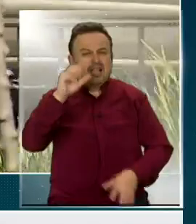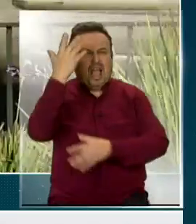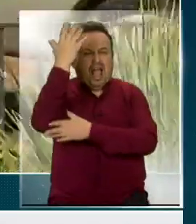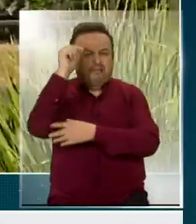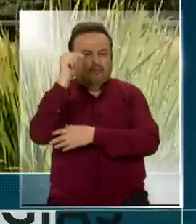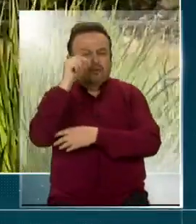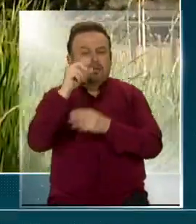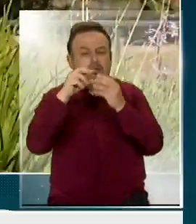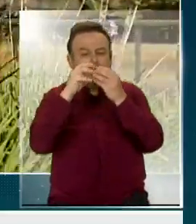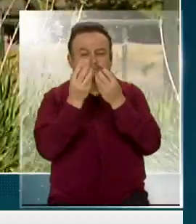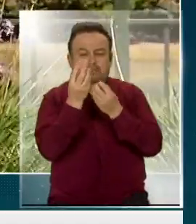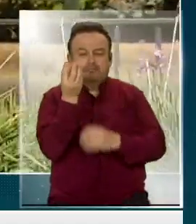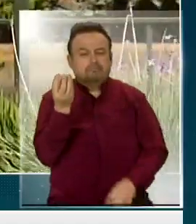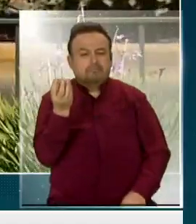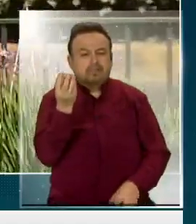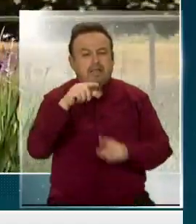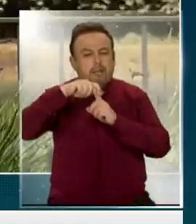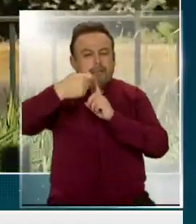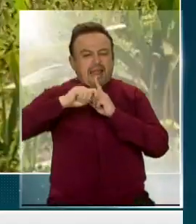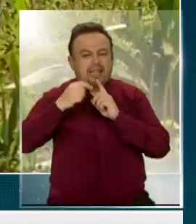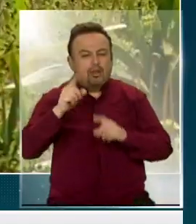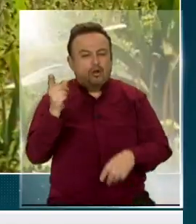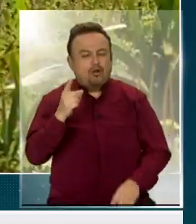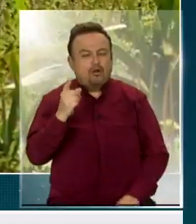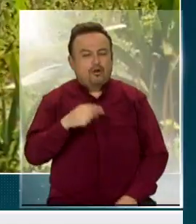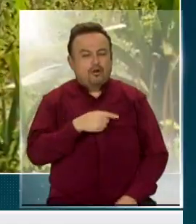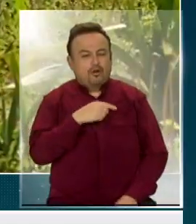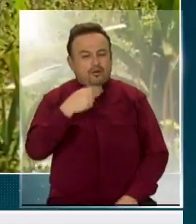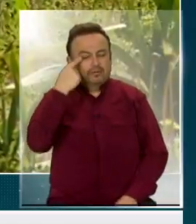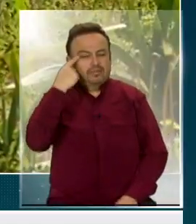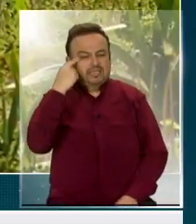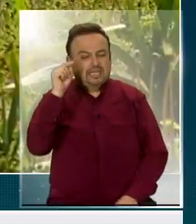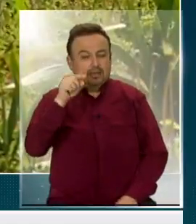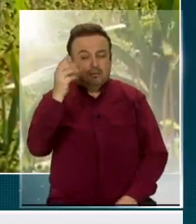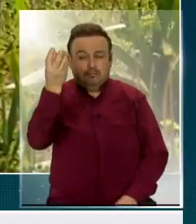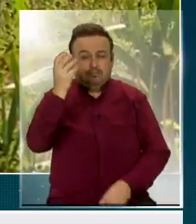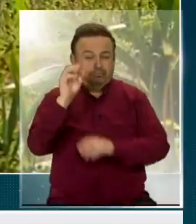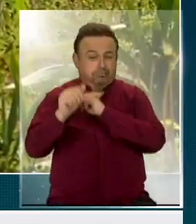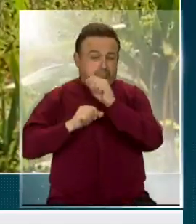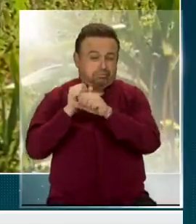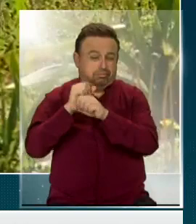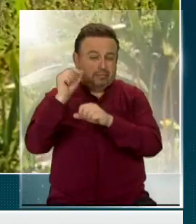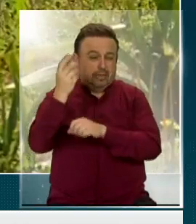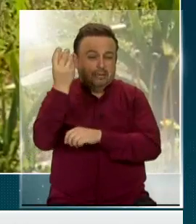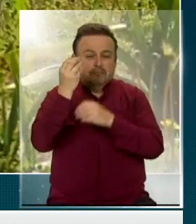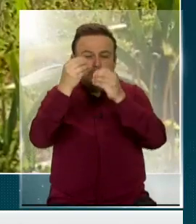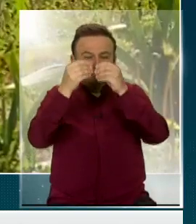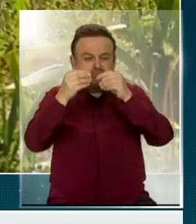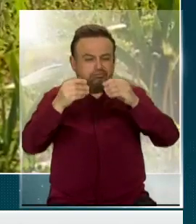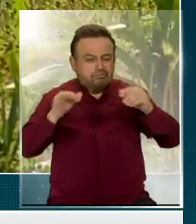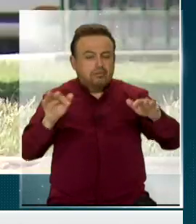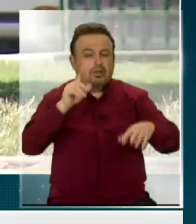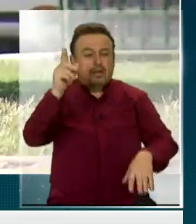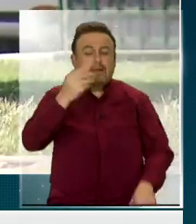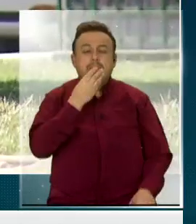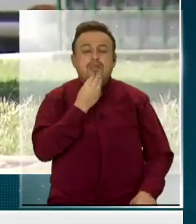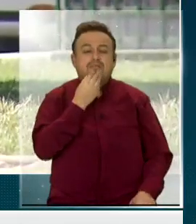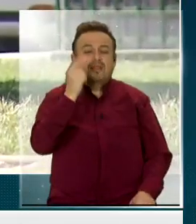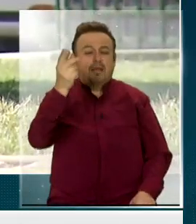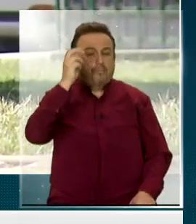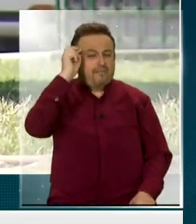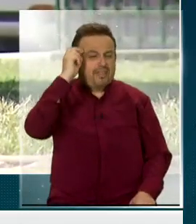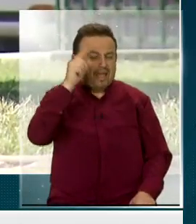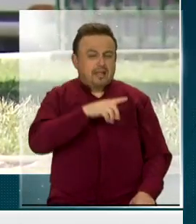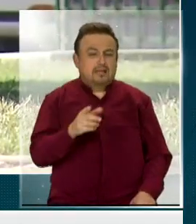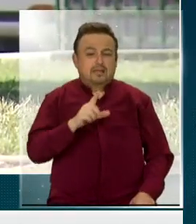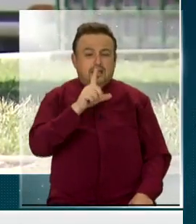altos y hay áreas de Santiago que son conocidas, que tienen son árboles añosos. La zona de Providencia, Pedro Aldía